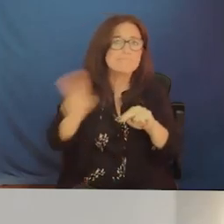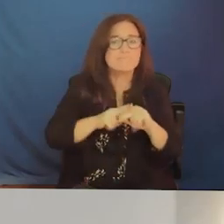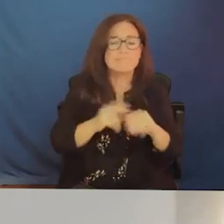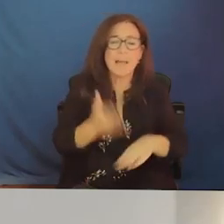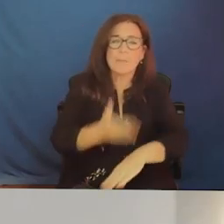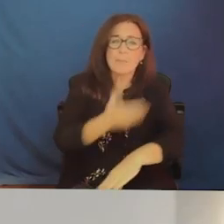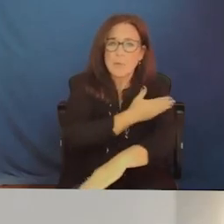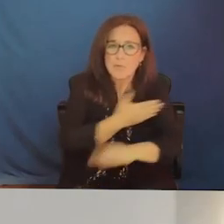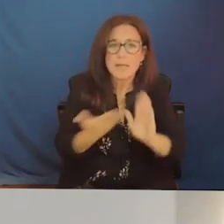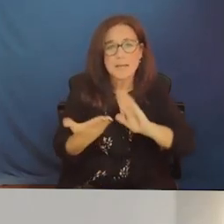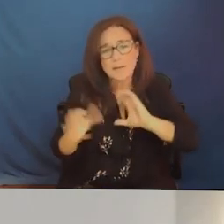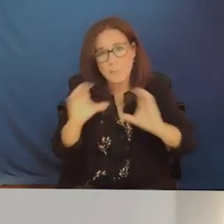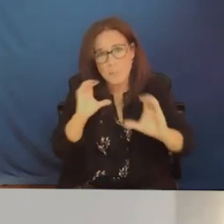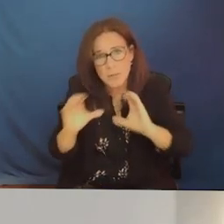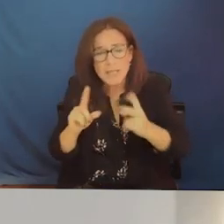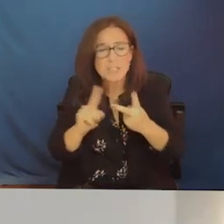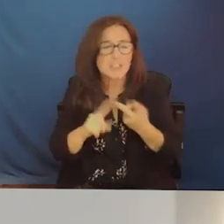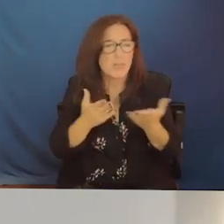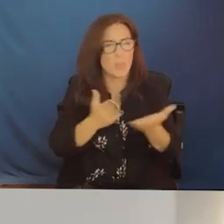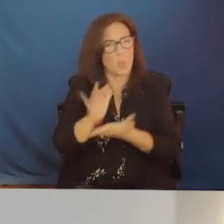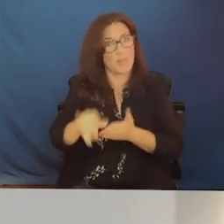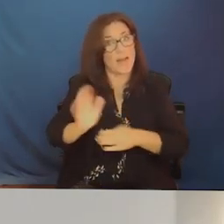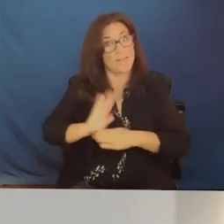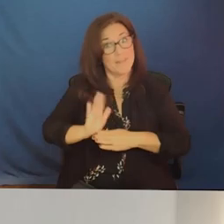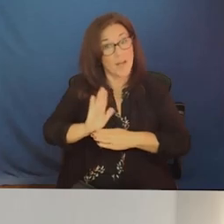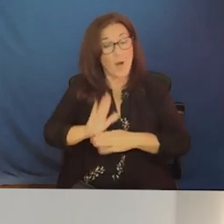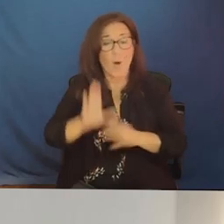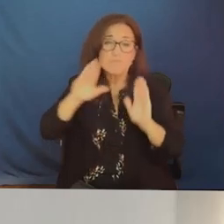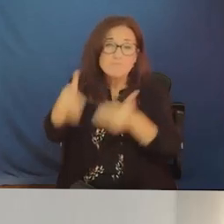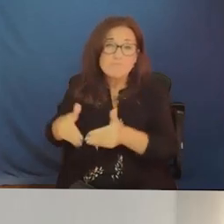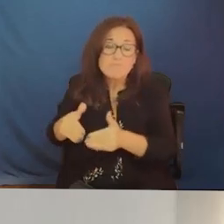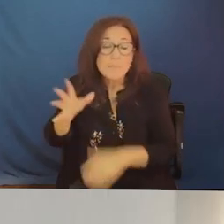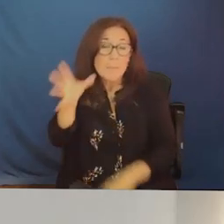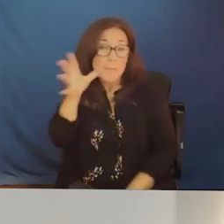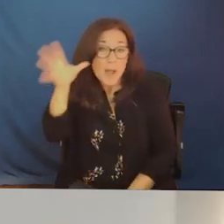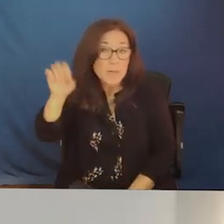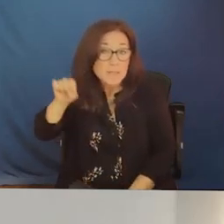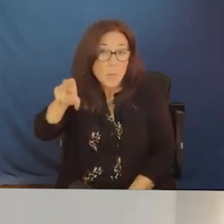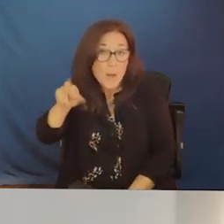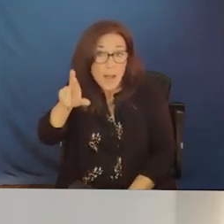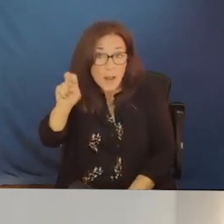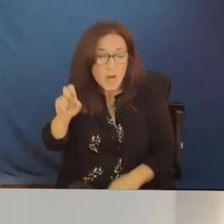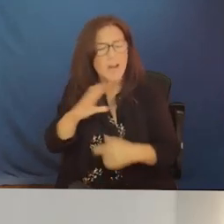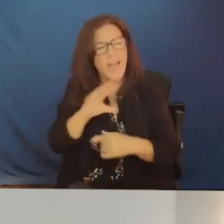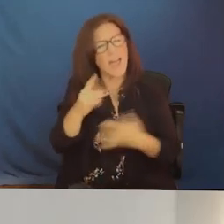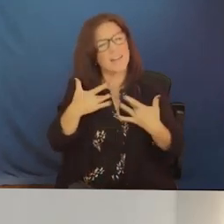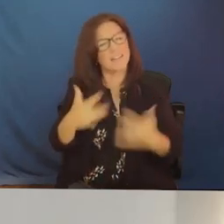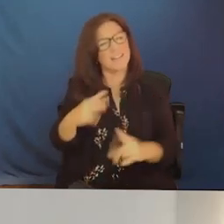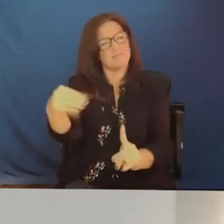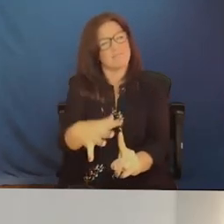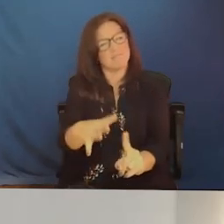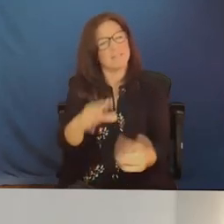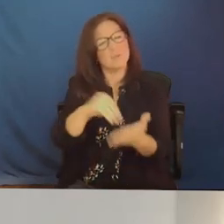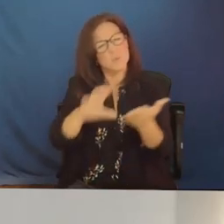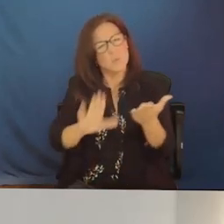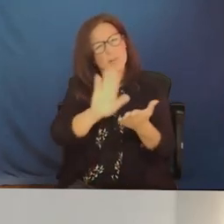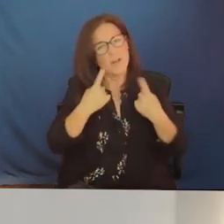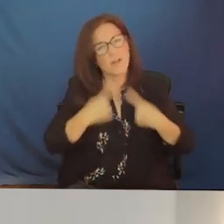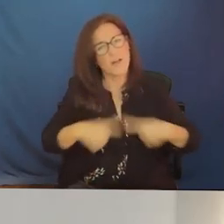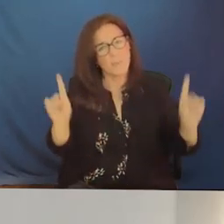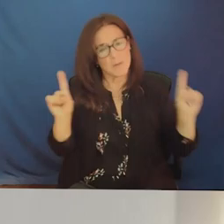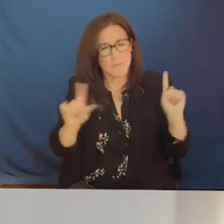muchos planes webs y también centrarse en la innovación en los logros del personal y de los estudiantes y los puntos de orgullo